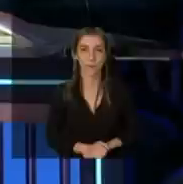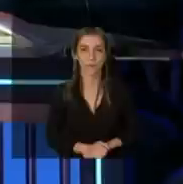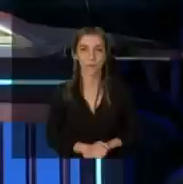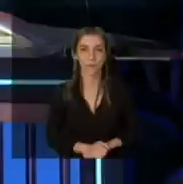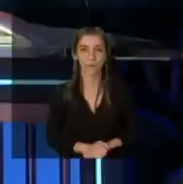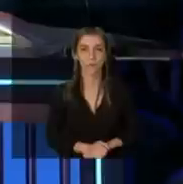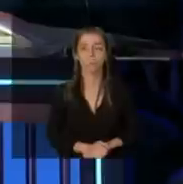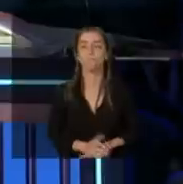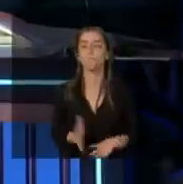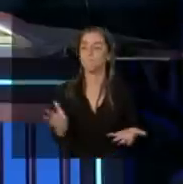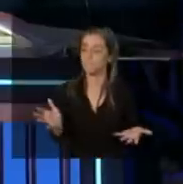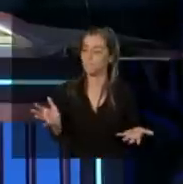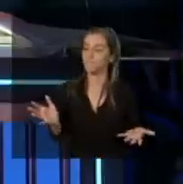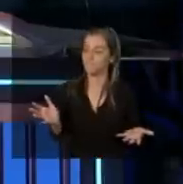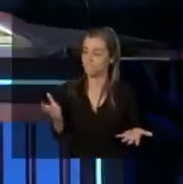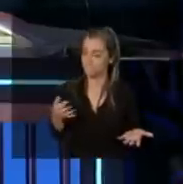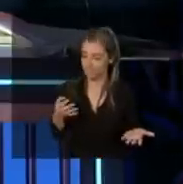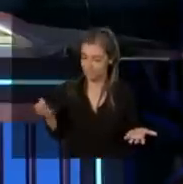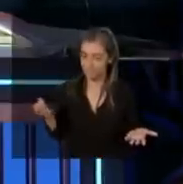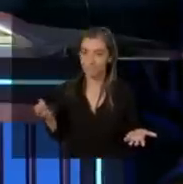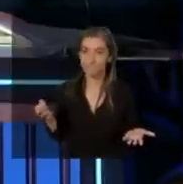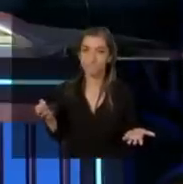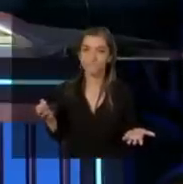Así es, y gracias.